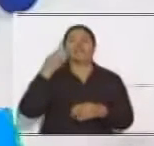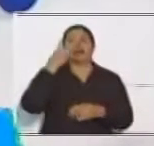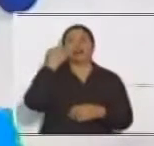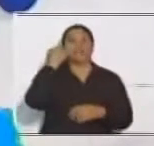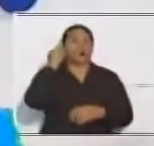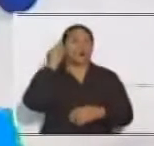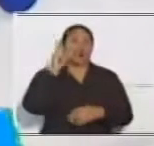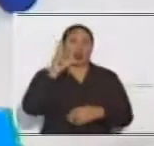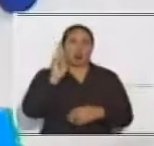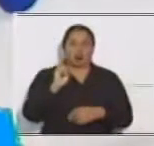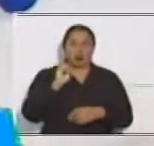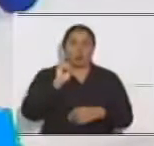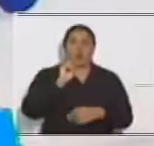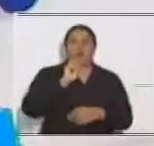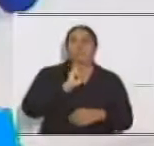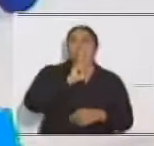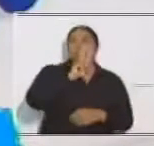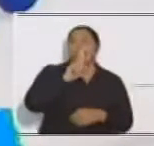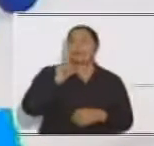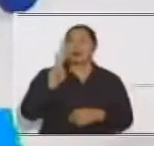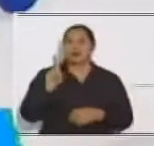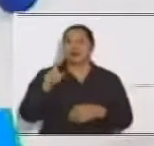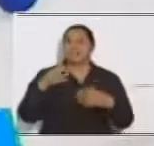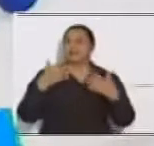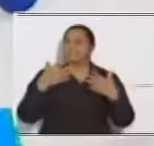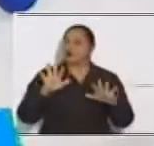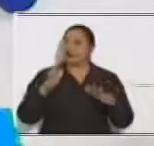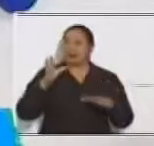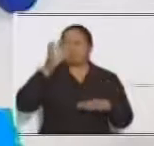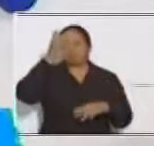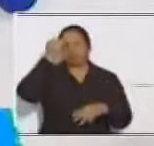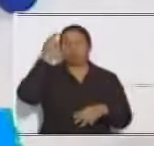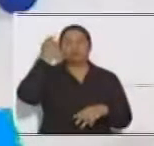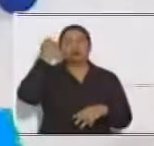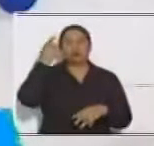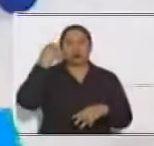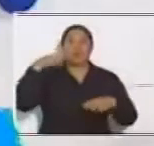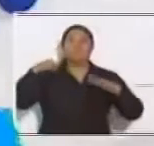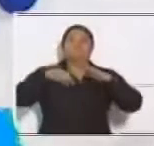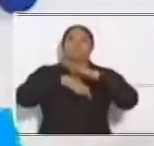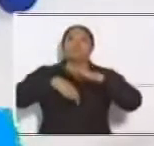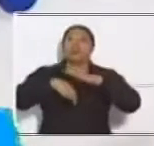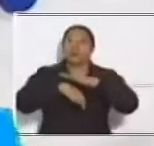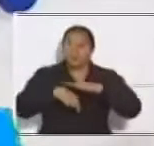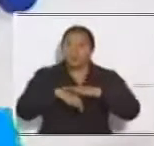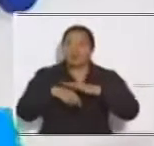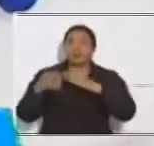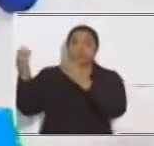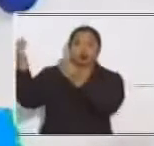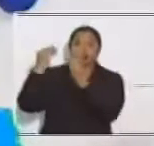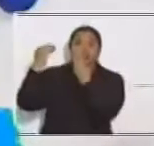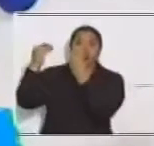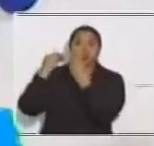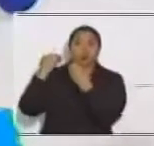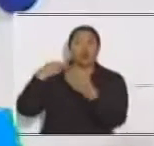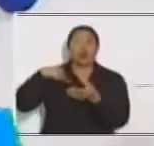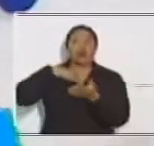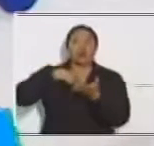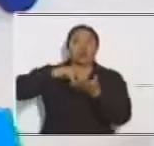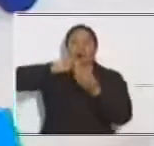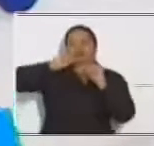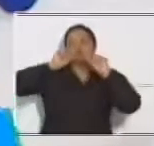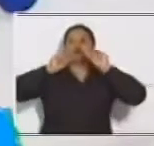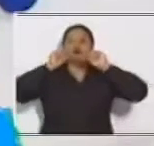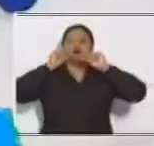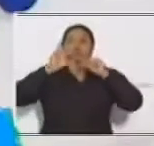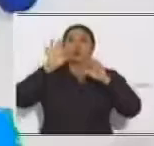figura. Nos la enseñaron desde preprimaria cuando hacíamos chibolitas o copitos de papel de China y nos